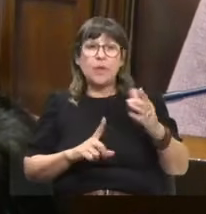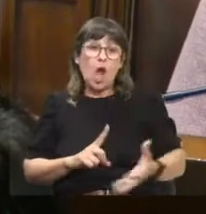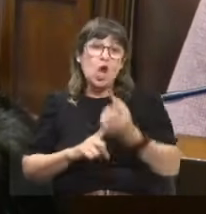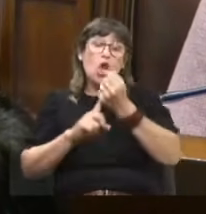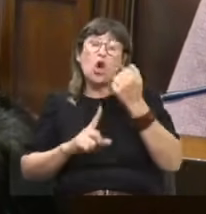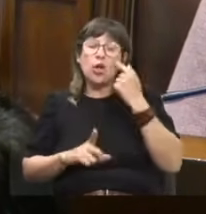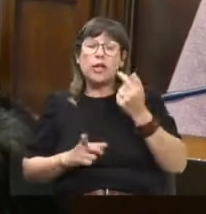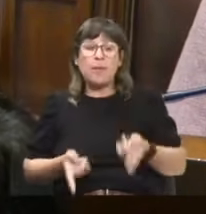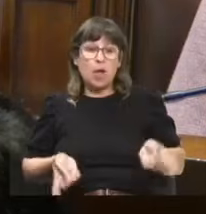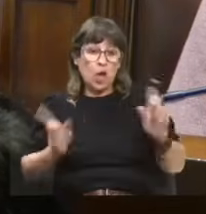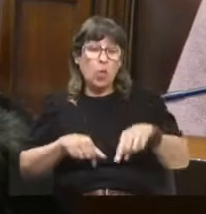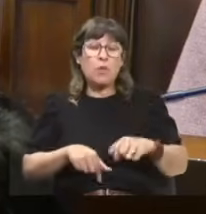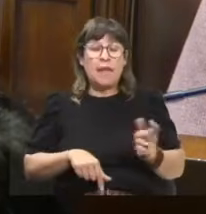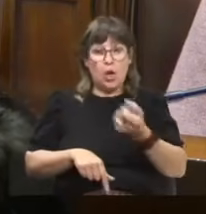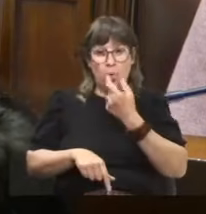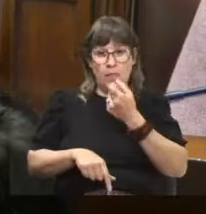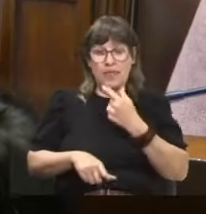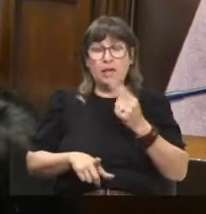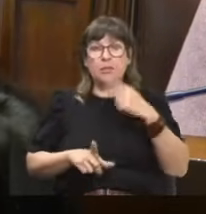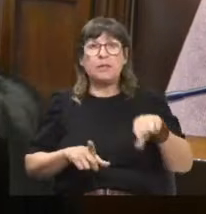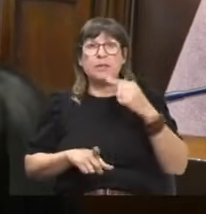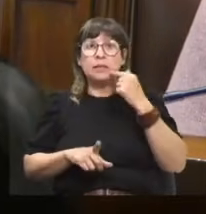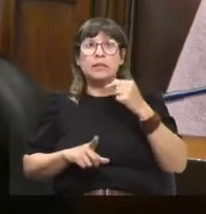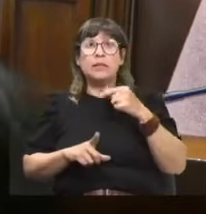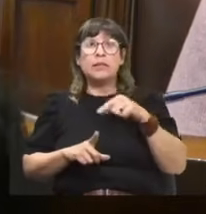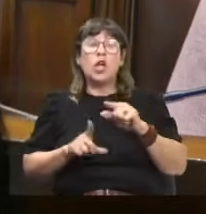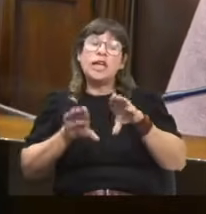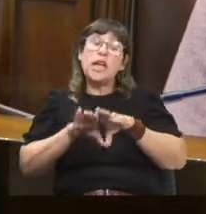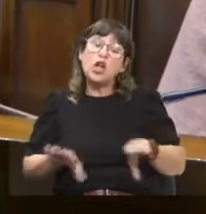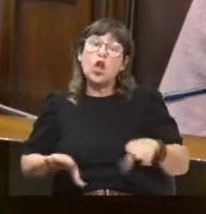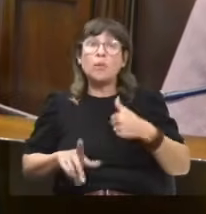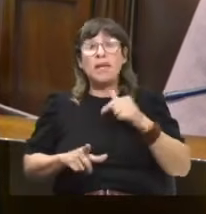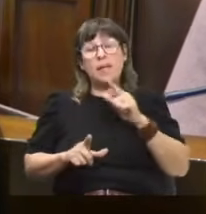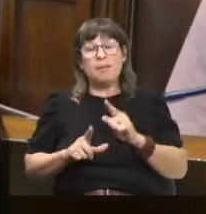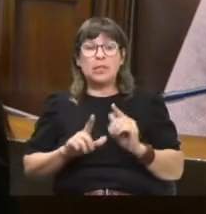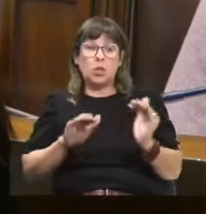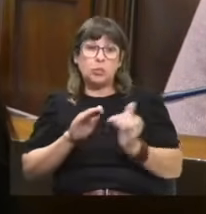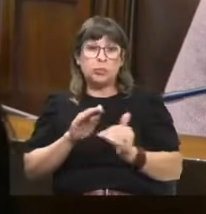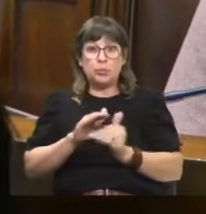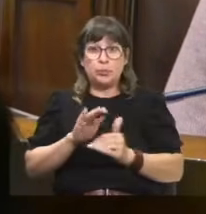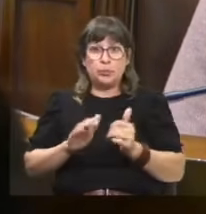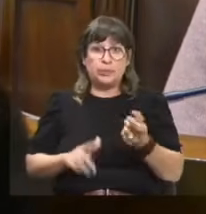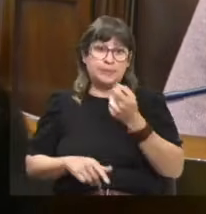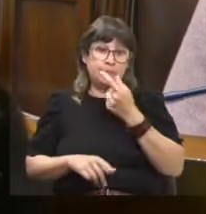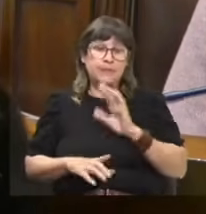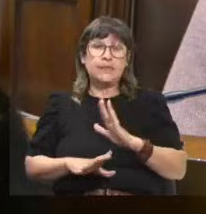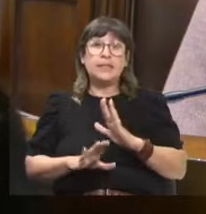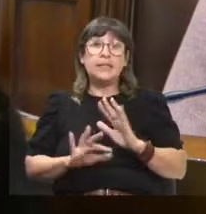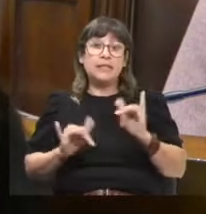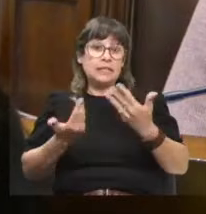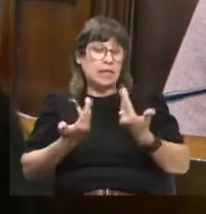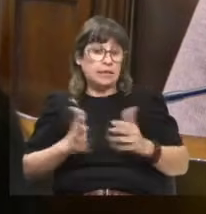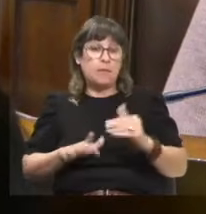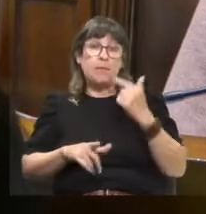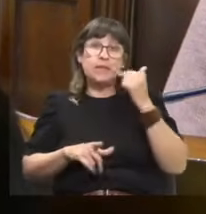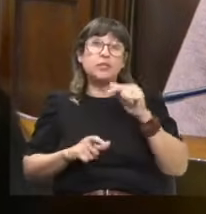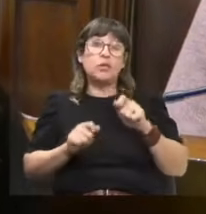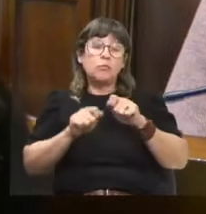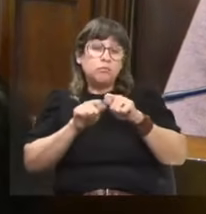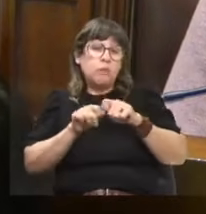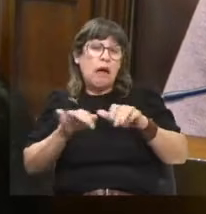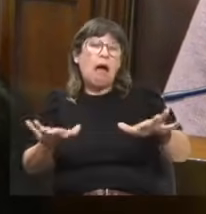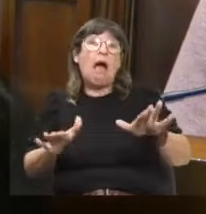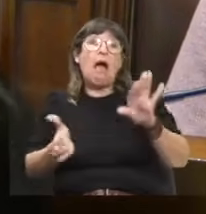de suministro y la normalización del abastecimiento. Se ha comenzado la expansión del